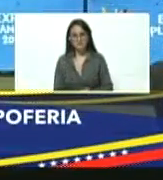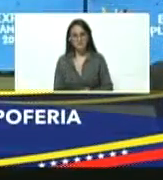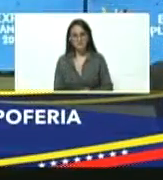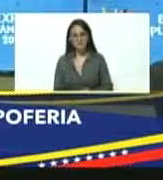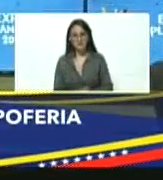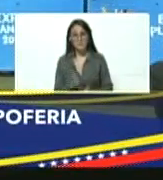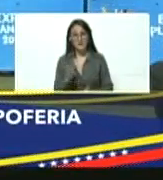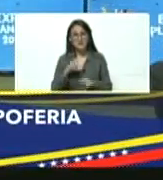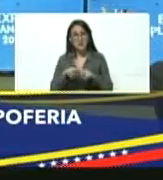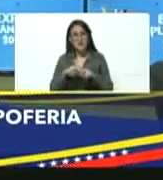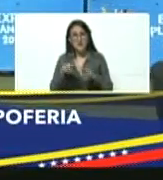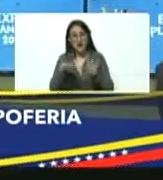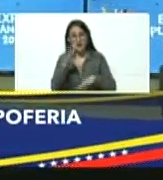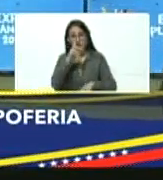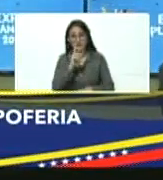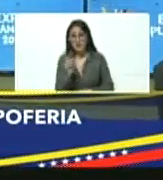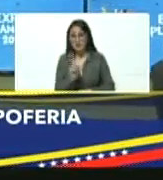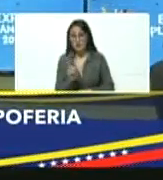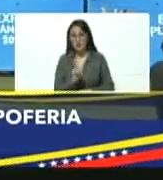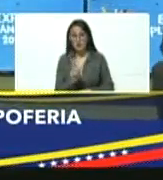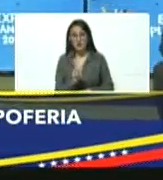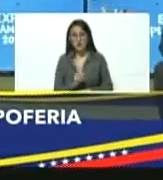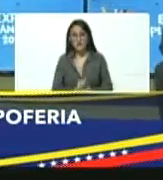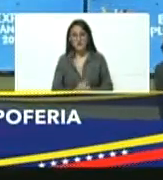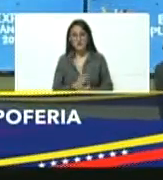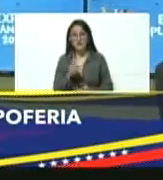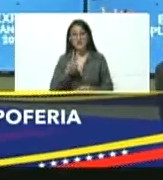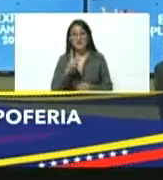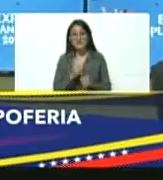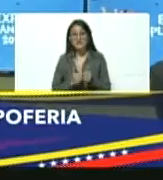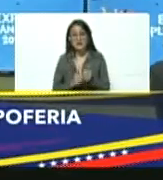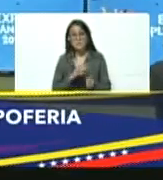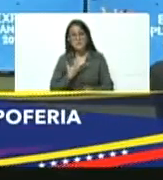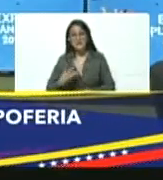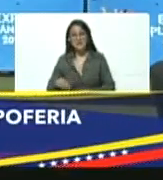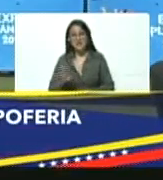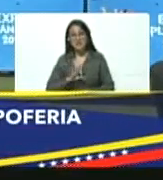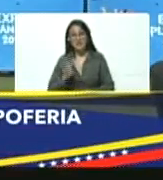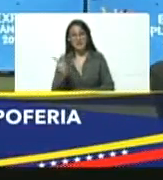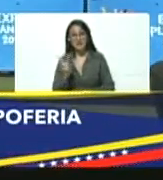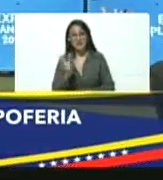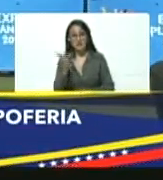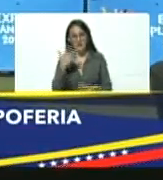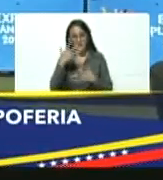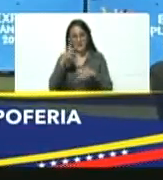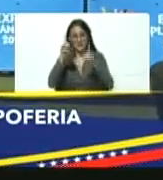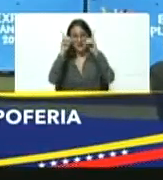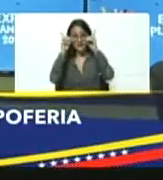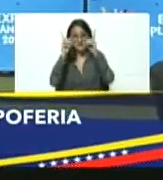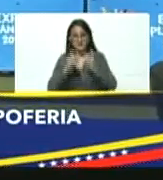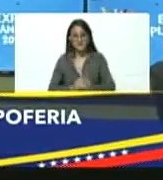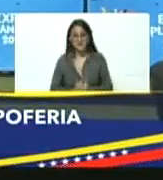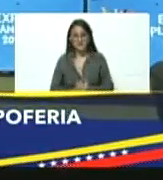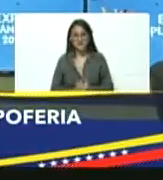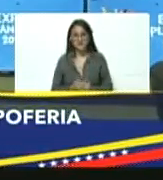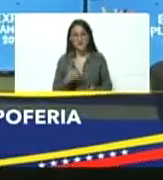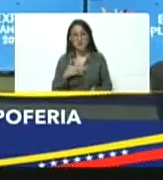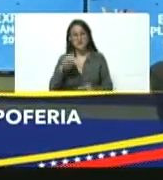Parece una muchachita de 14 años, pero no. Es la vicepresidenta ejecutiva de la República, Delcy. Delcy, quisiera que nos